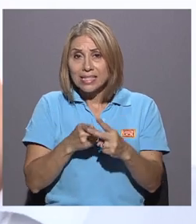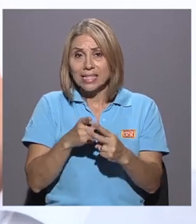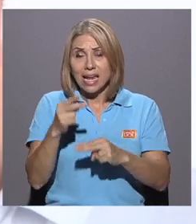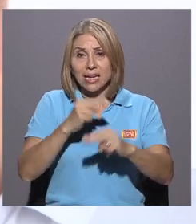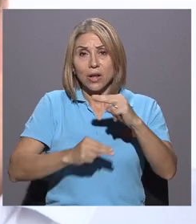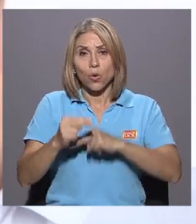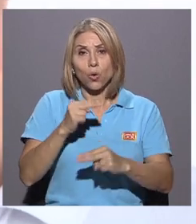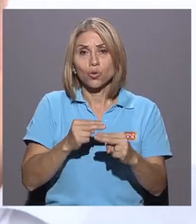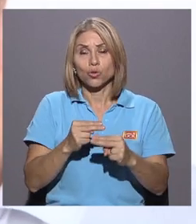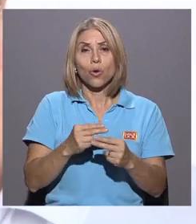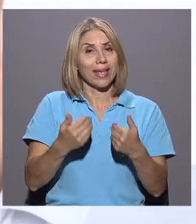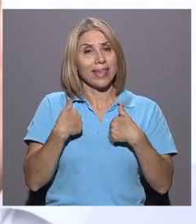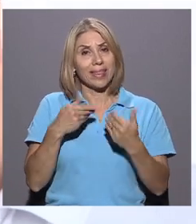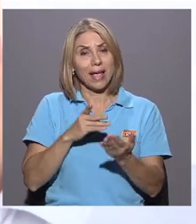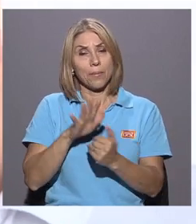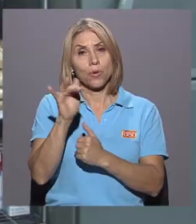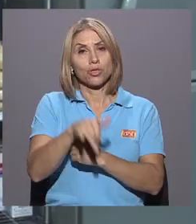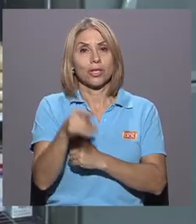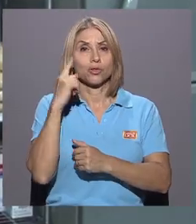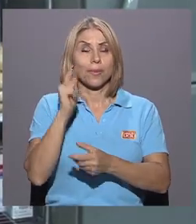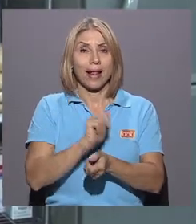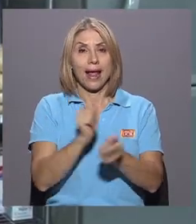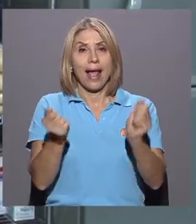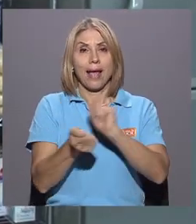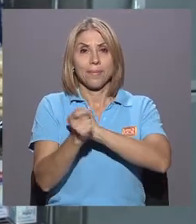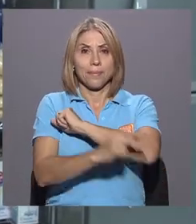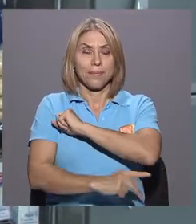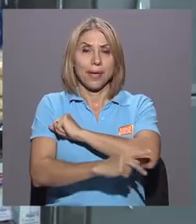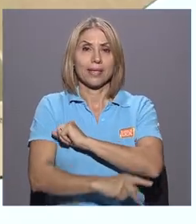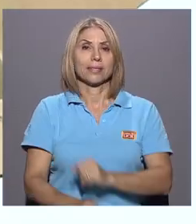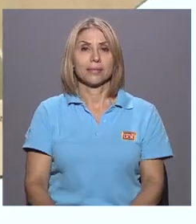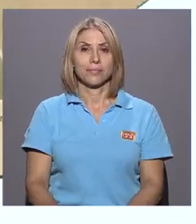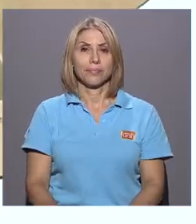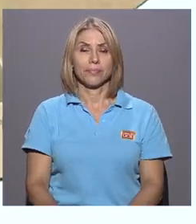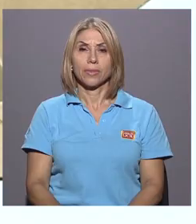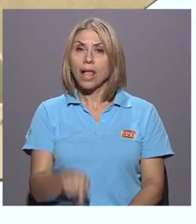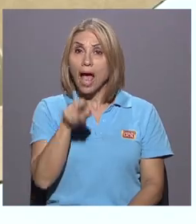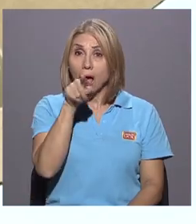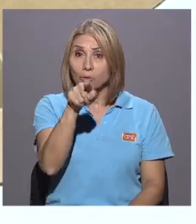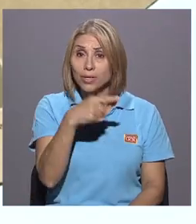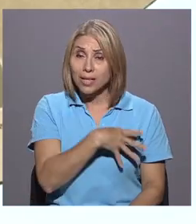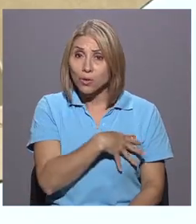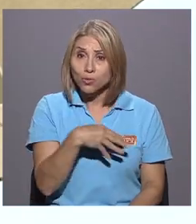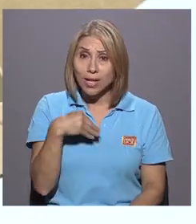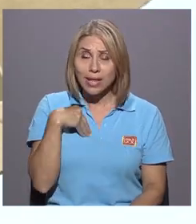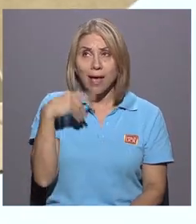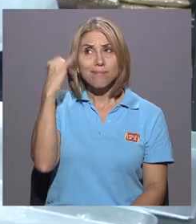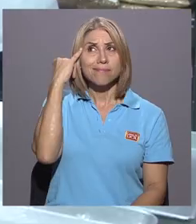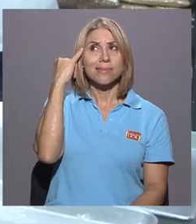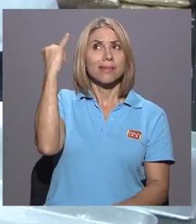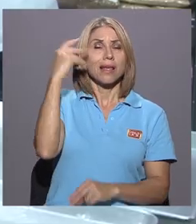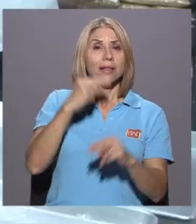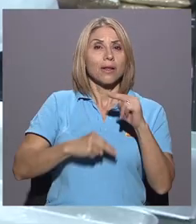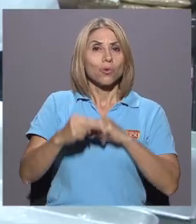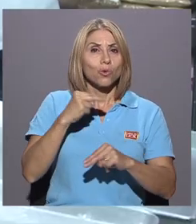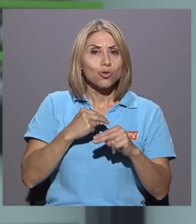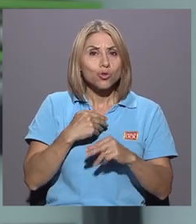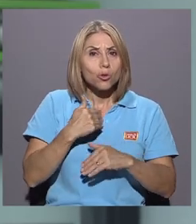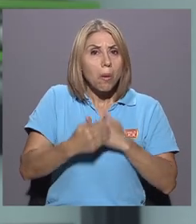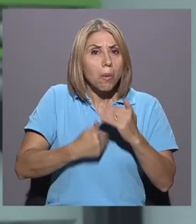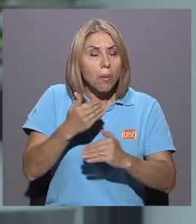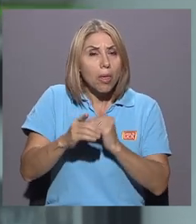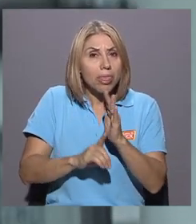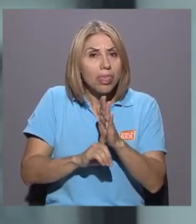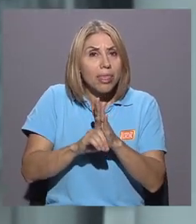puedan pues hacer un cambio importante en el país. Si a usted le gustaría emprender, desarrollar sus ideas